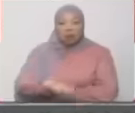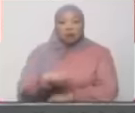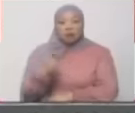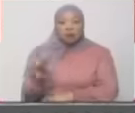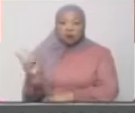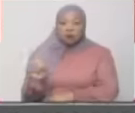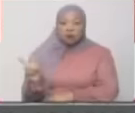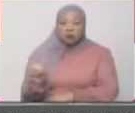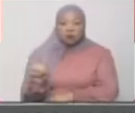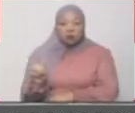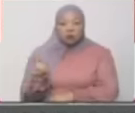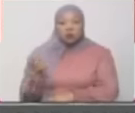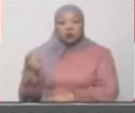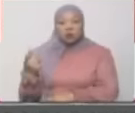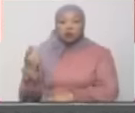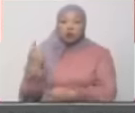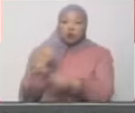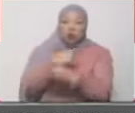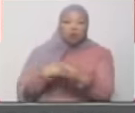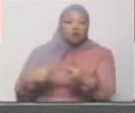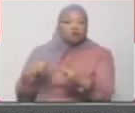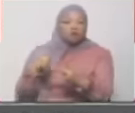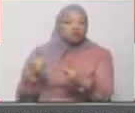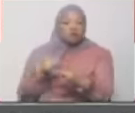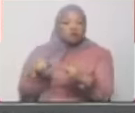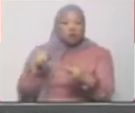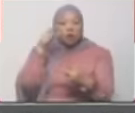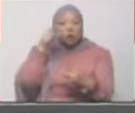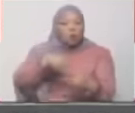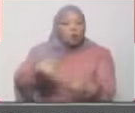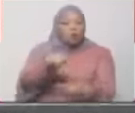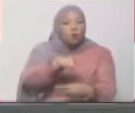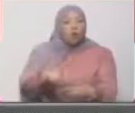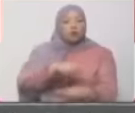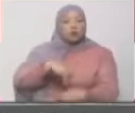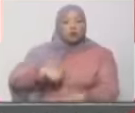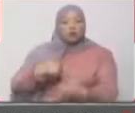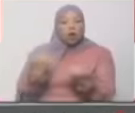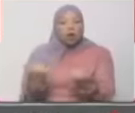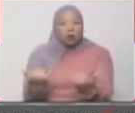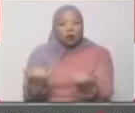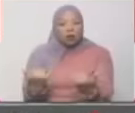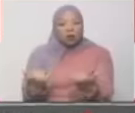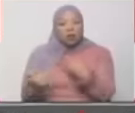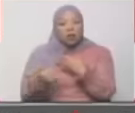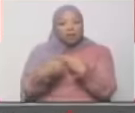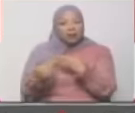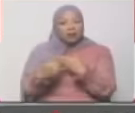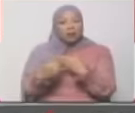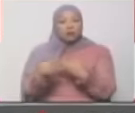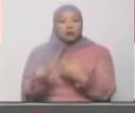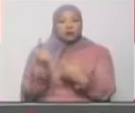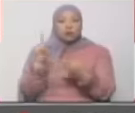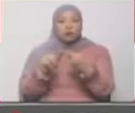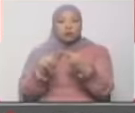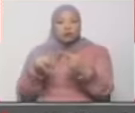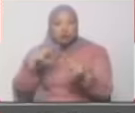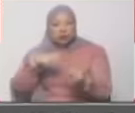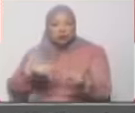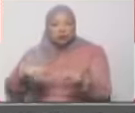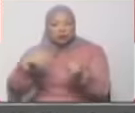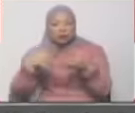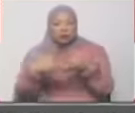país, 2 amenazas como pueblo para nuestro presente y para nuestro futuro. Uno es la conspiración permanente